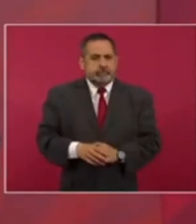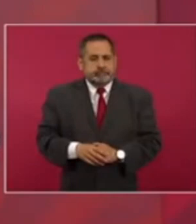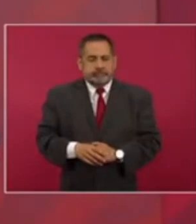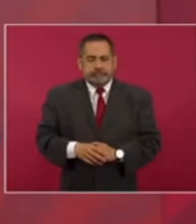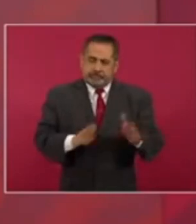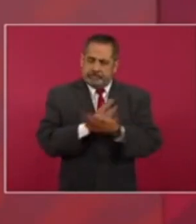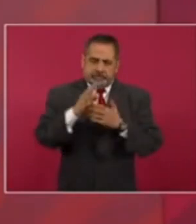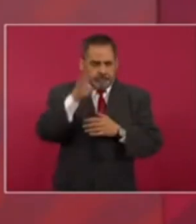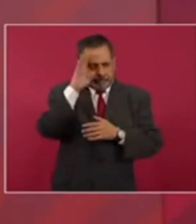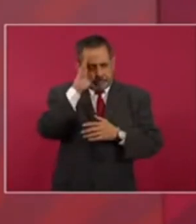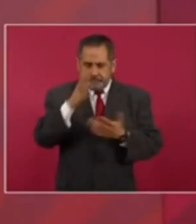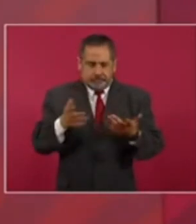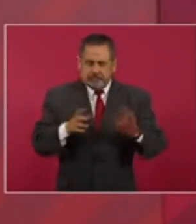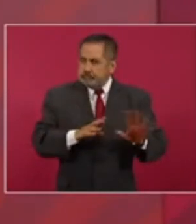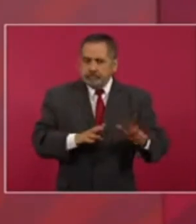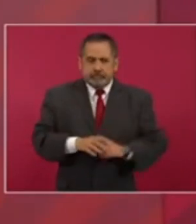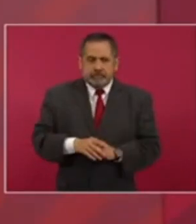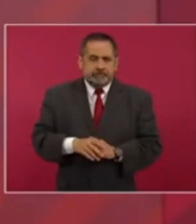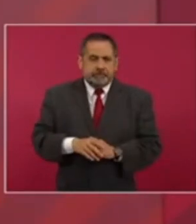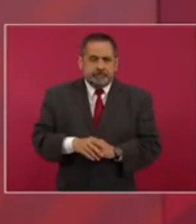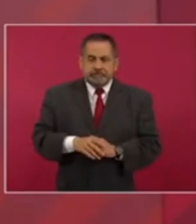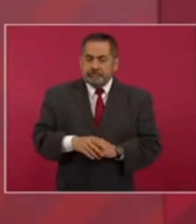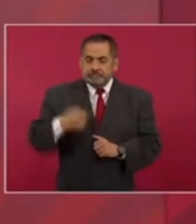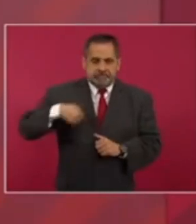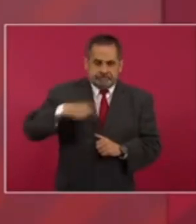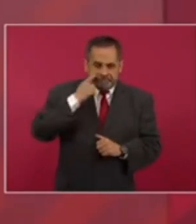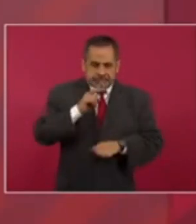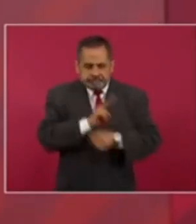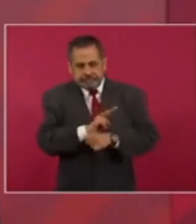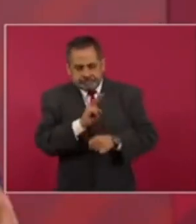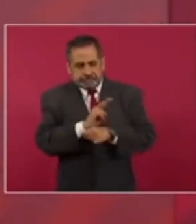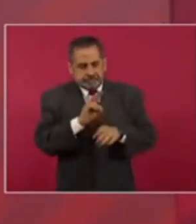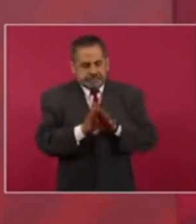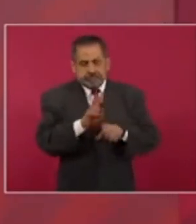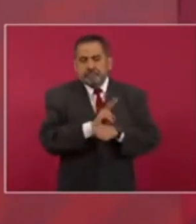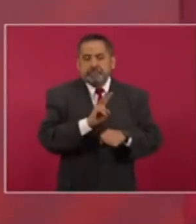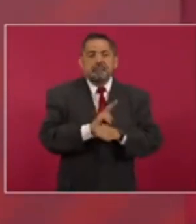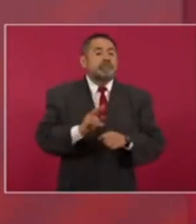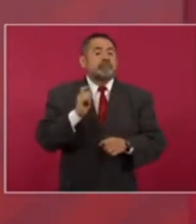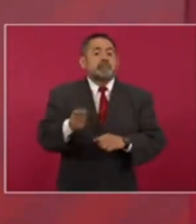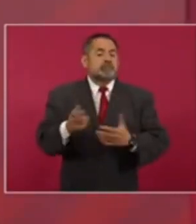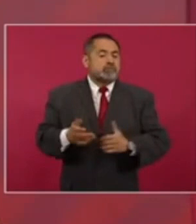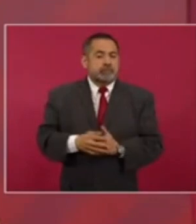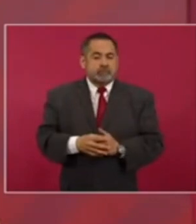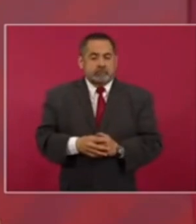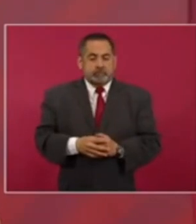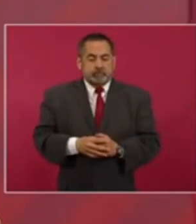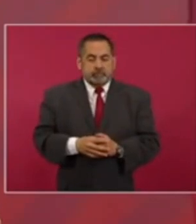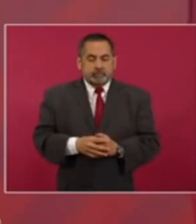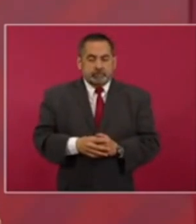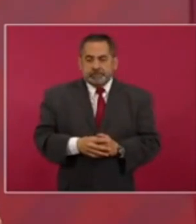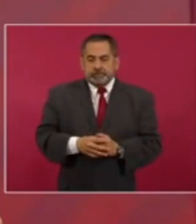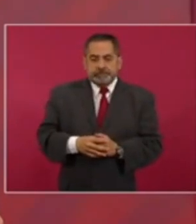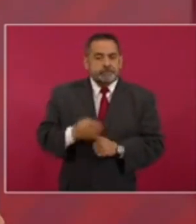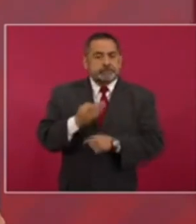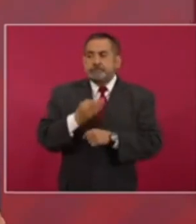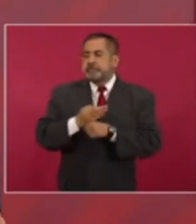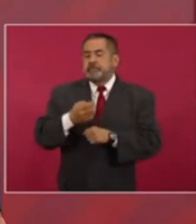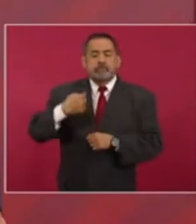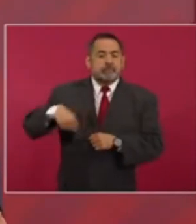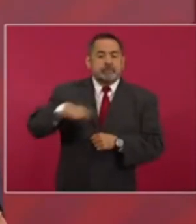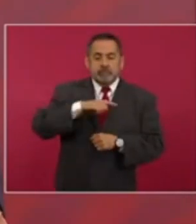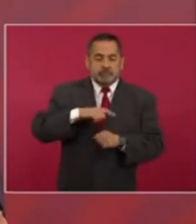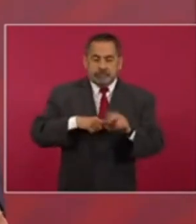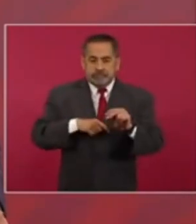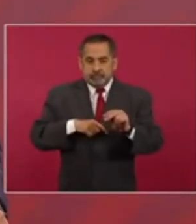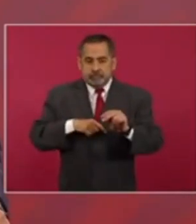Se pasan. Entonces vamos a estar muy pendientes. Hasta ahora no es la